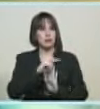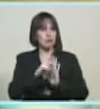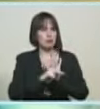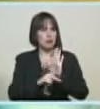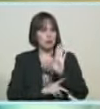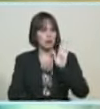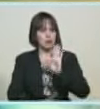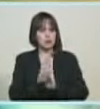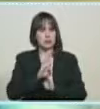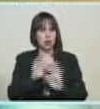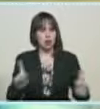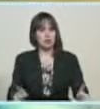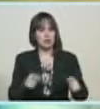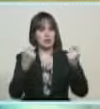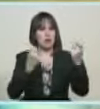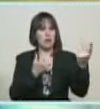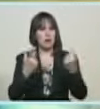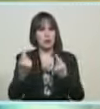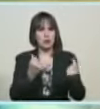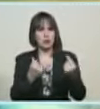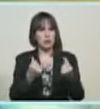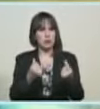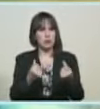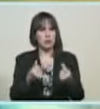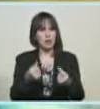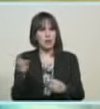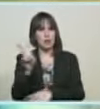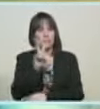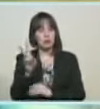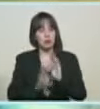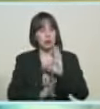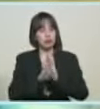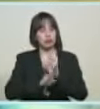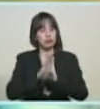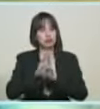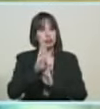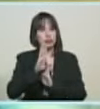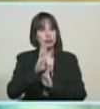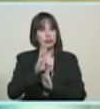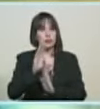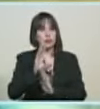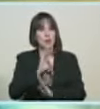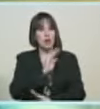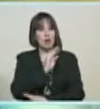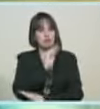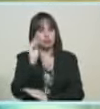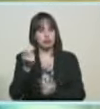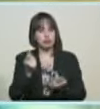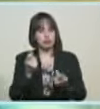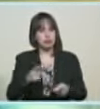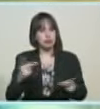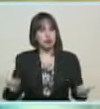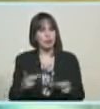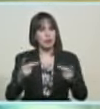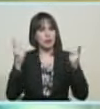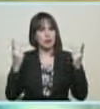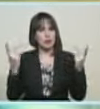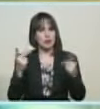el desarrollo del programa de recuperación económica crecimiento y prosperidad muy importante